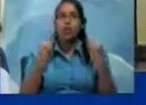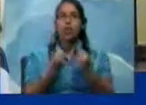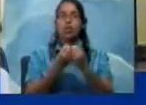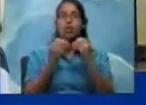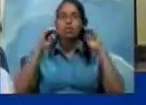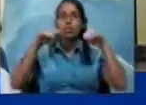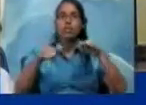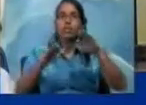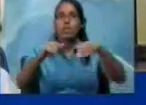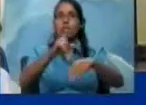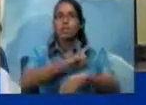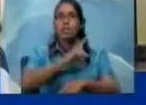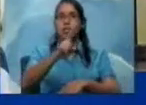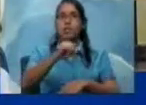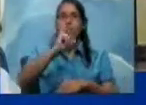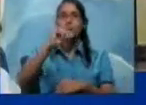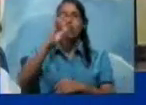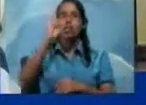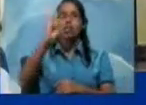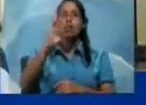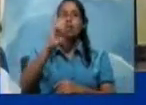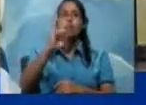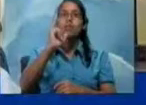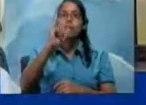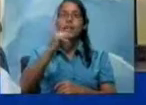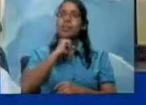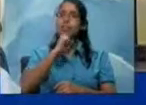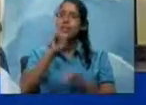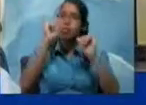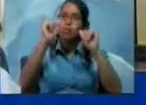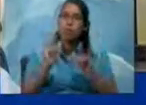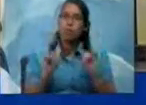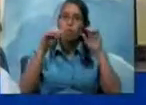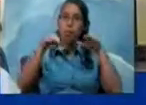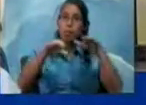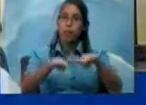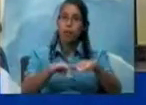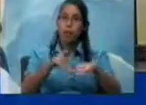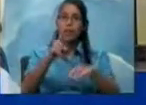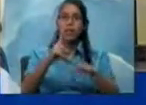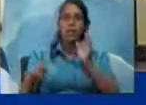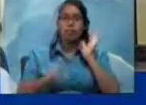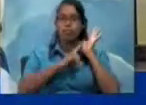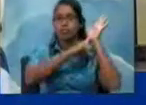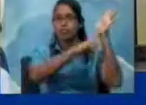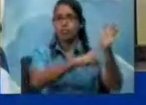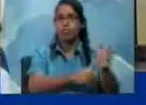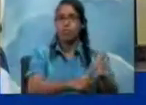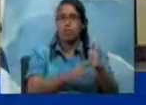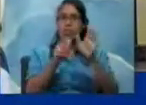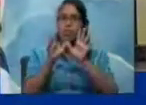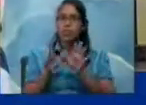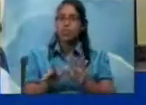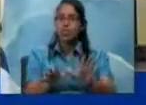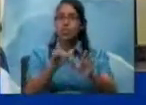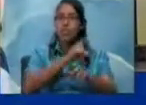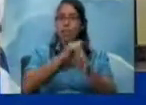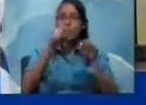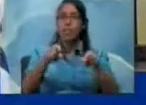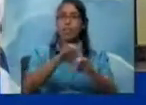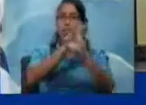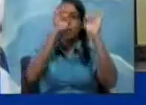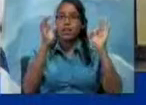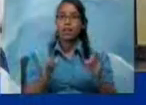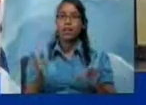mar de tiberia esto es el mar de Galilea y se manifestó de esta manera